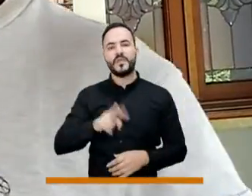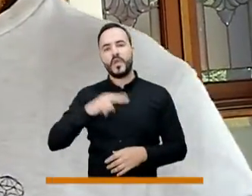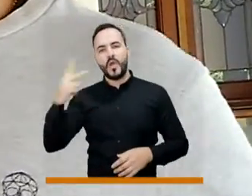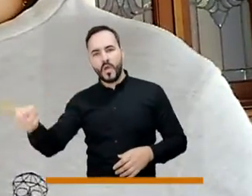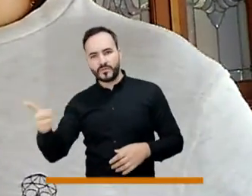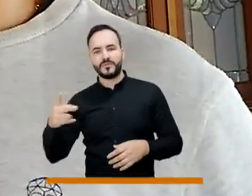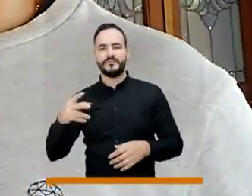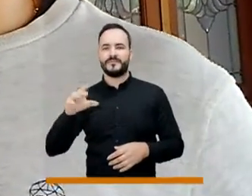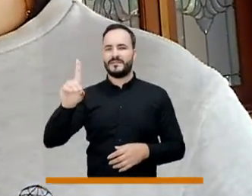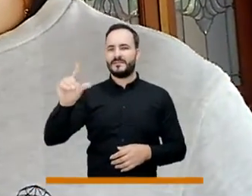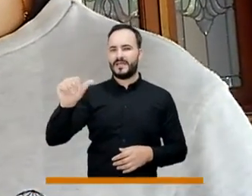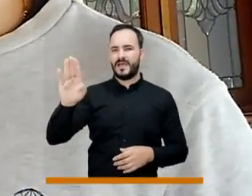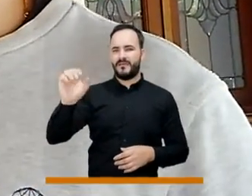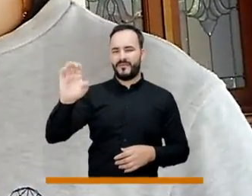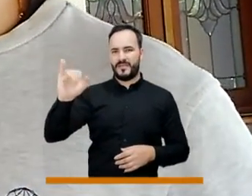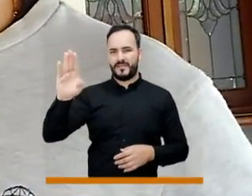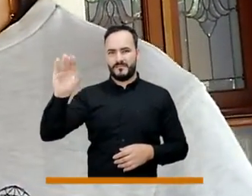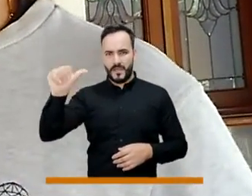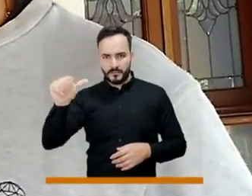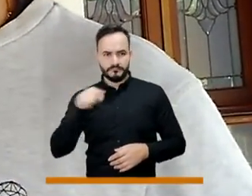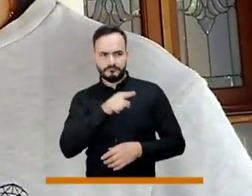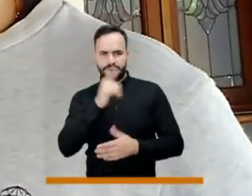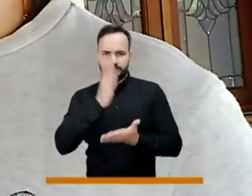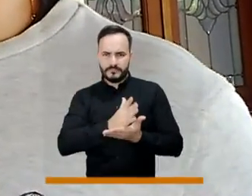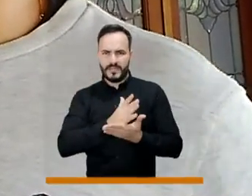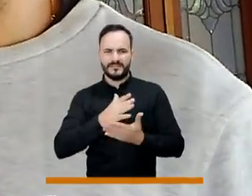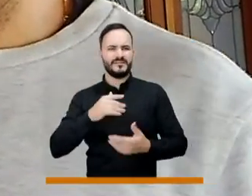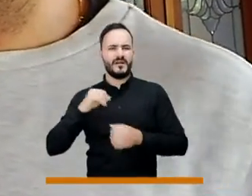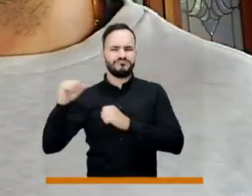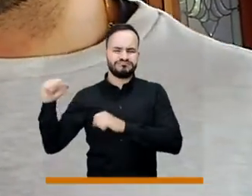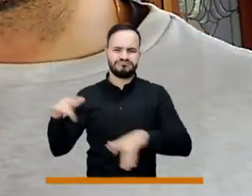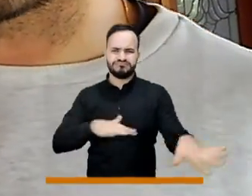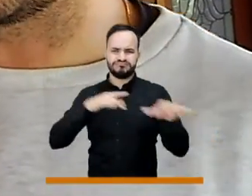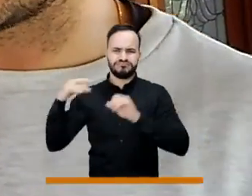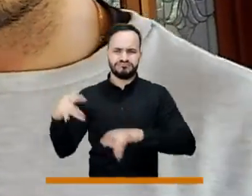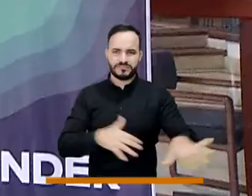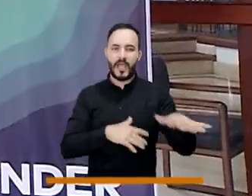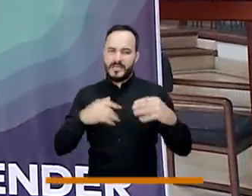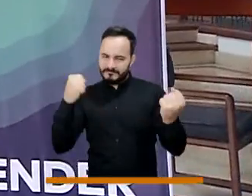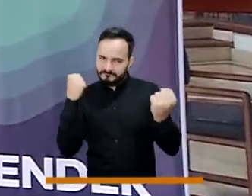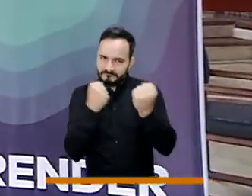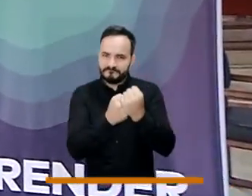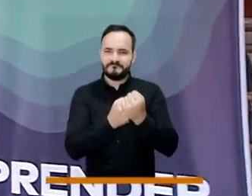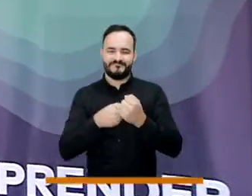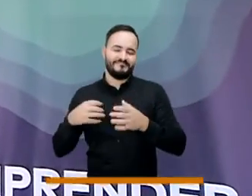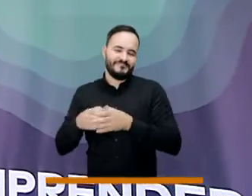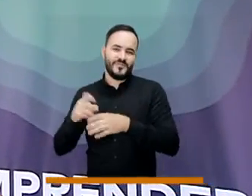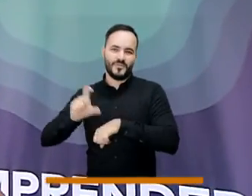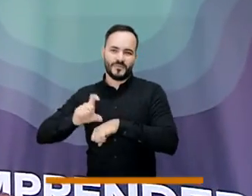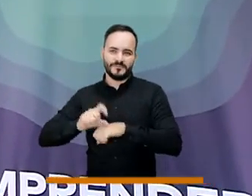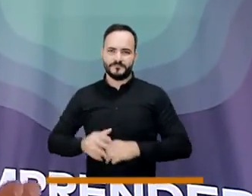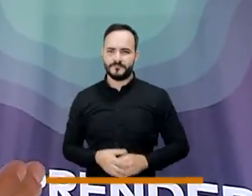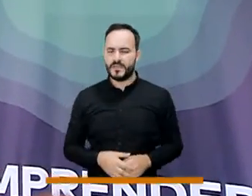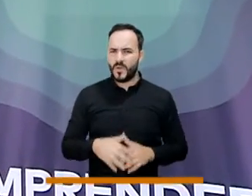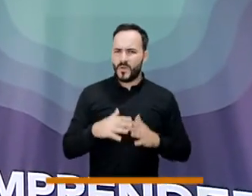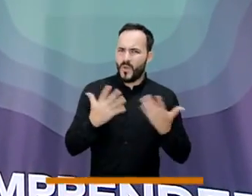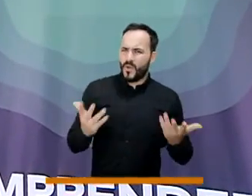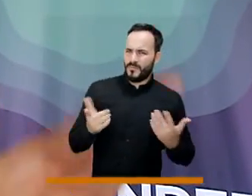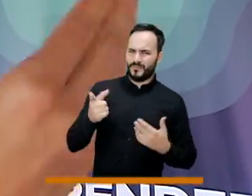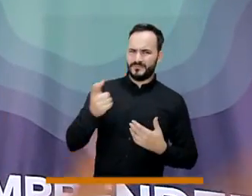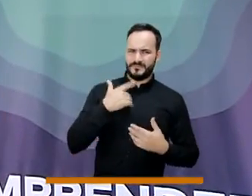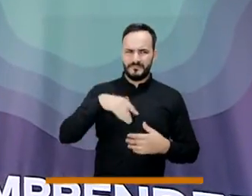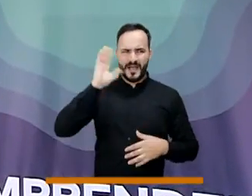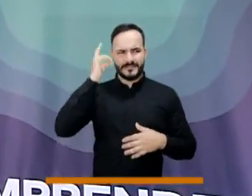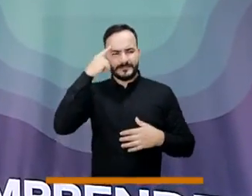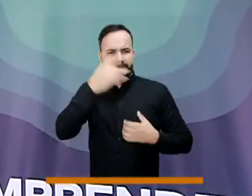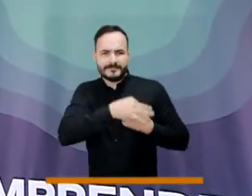Dabeiba que hace más o menos un año largo se vieron afectados pues por una avenida torrenciales. ¿Qué es la solidaridad para, en este